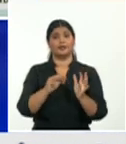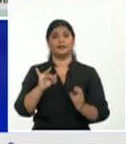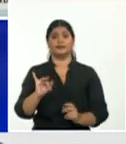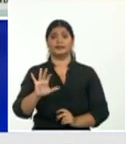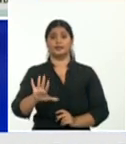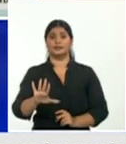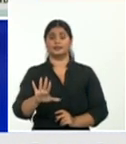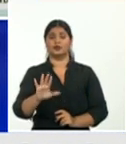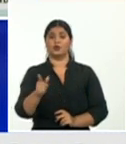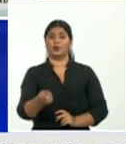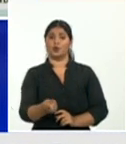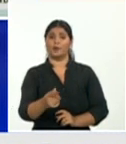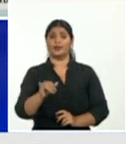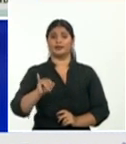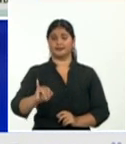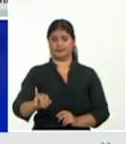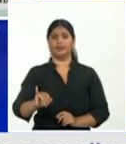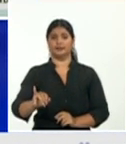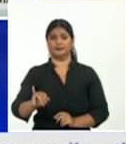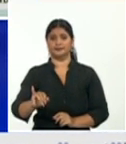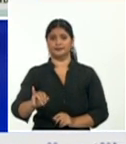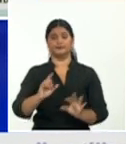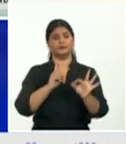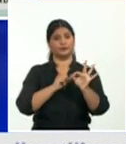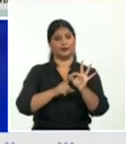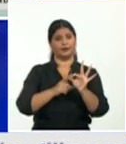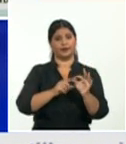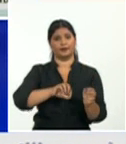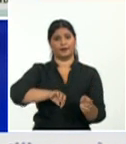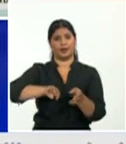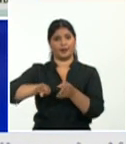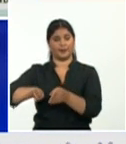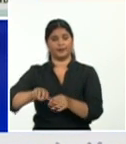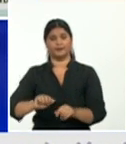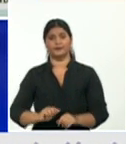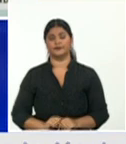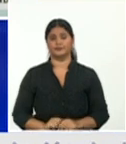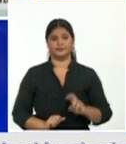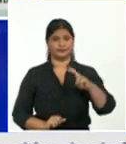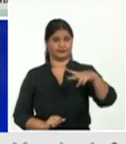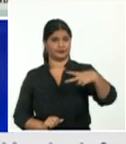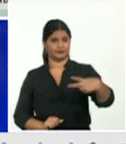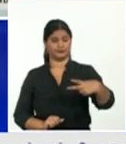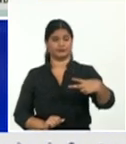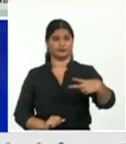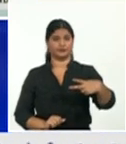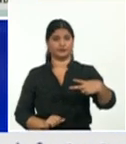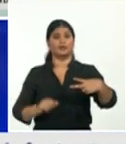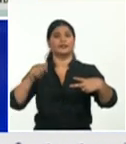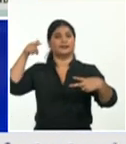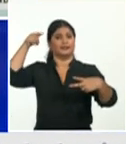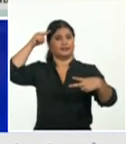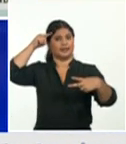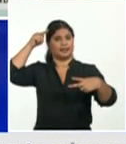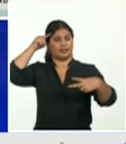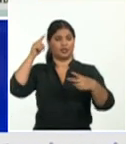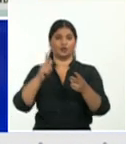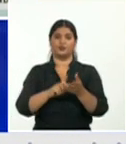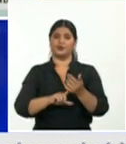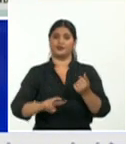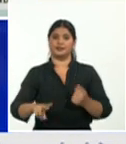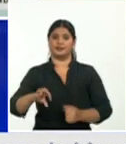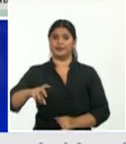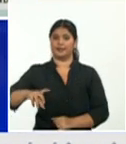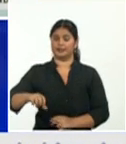1.075,6 por 100.000 habitantes. Le sigue Sandino, de la provincia de Pinar del Río,